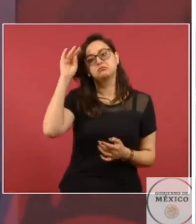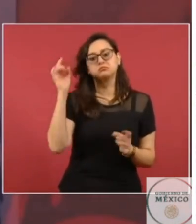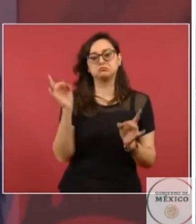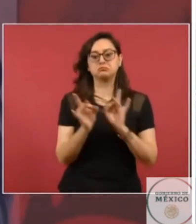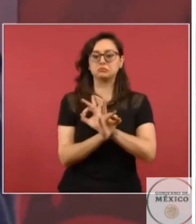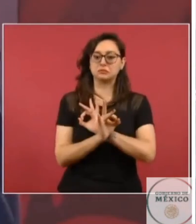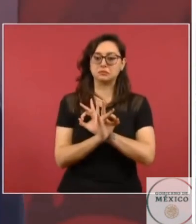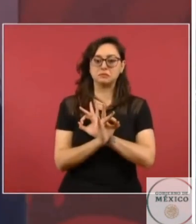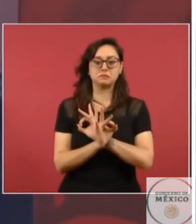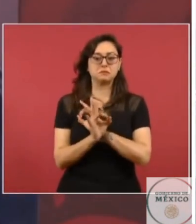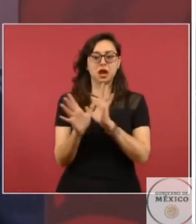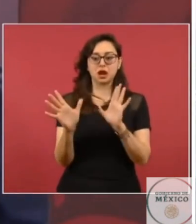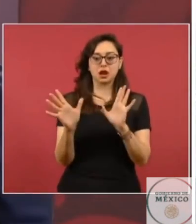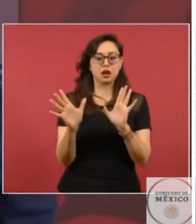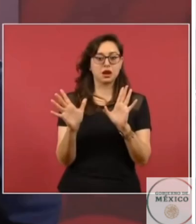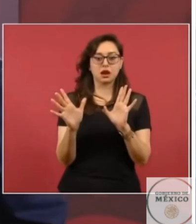situación